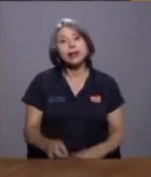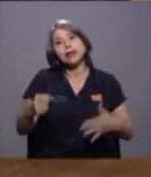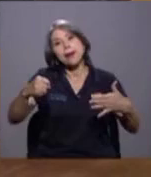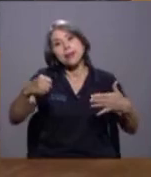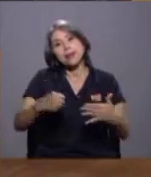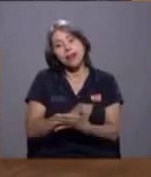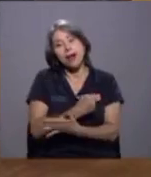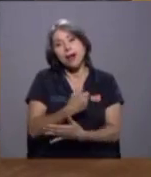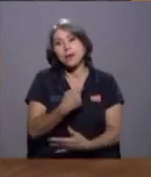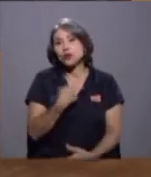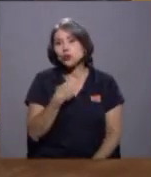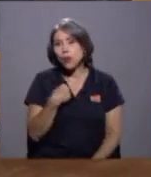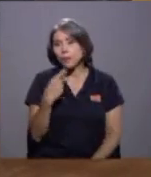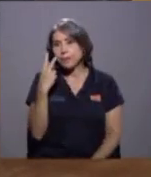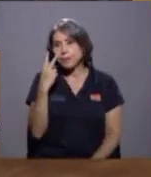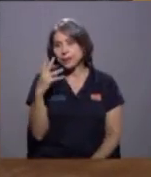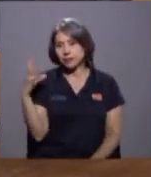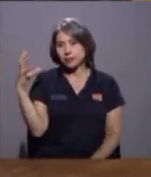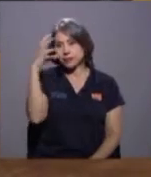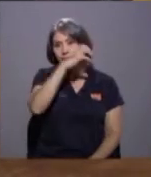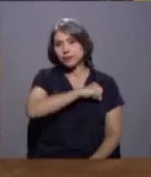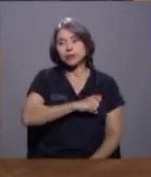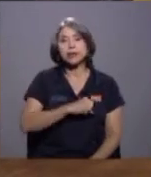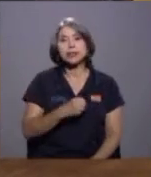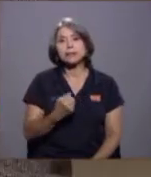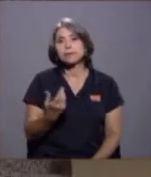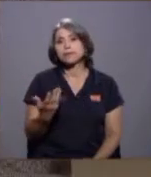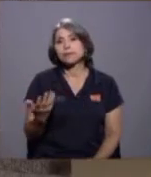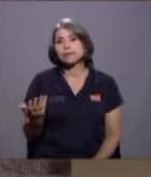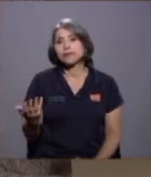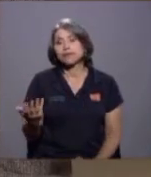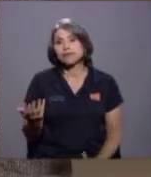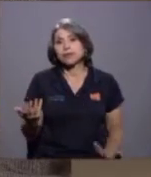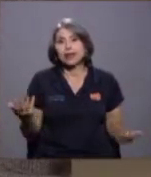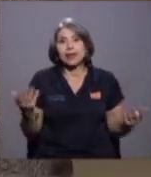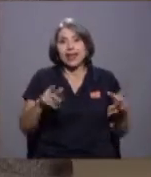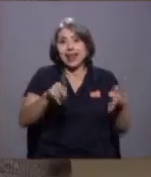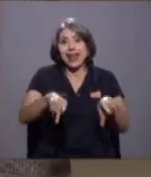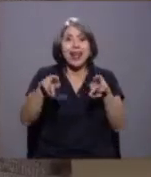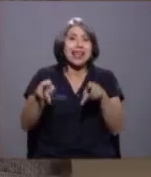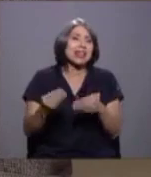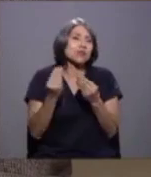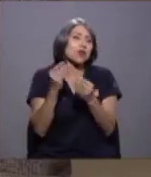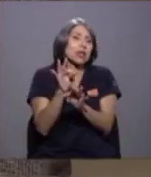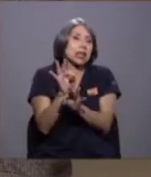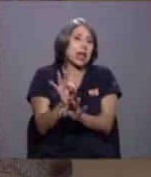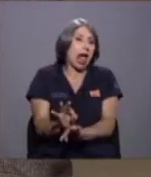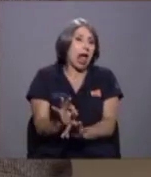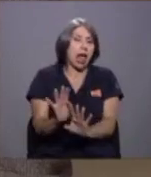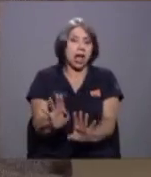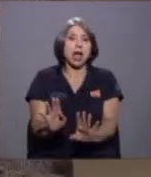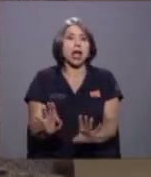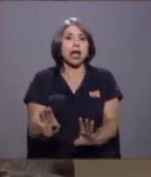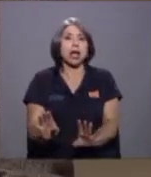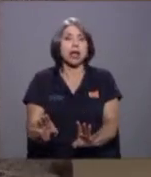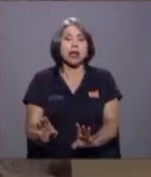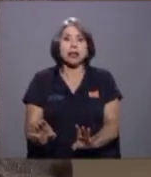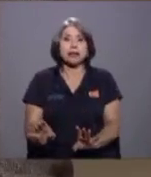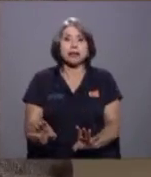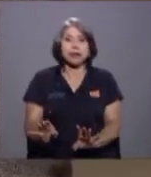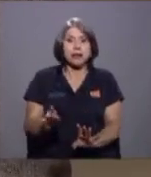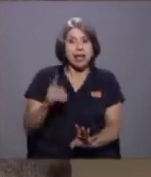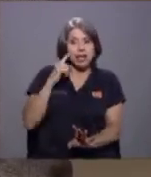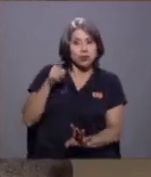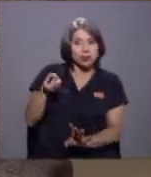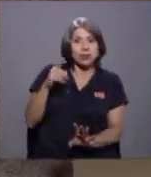Lamentablemente percibo, por un lado, que la gente es muy conservadora en el sentido de no me cambie